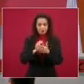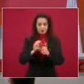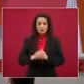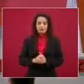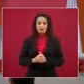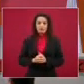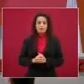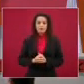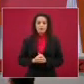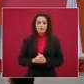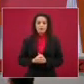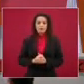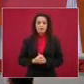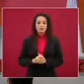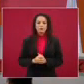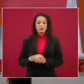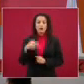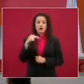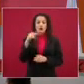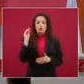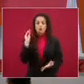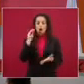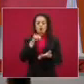el título,